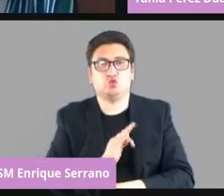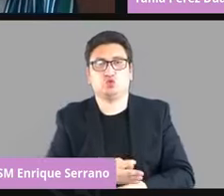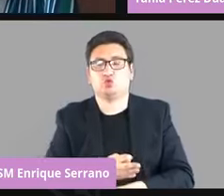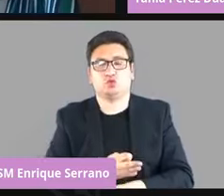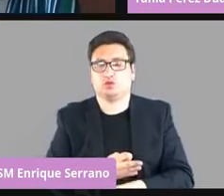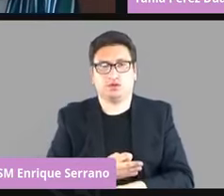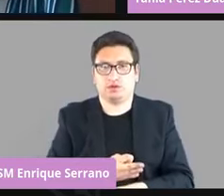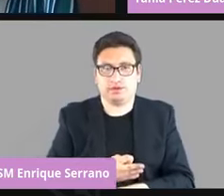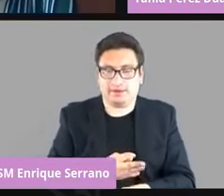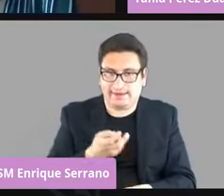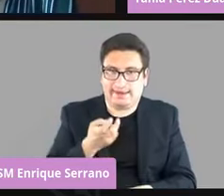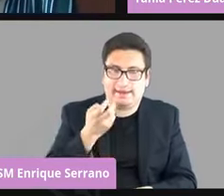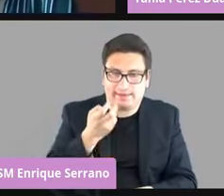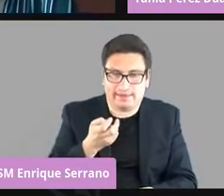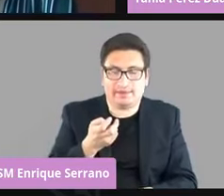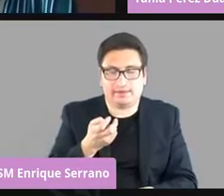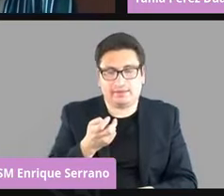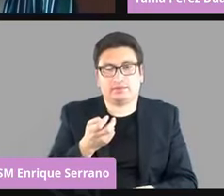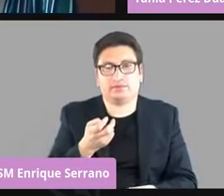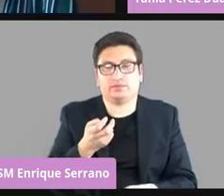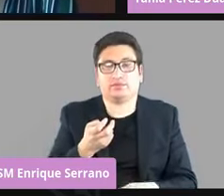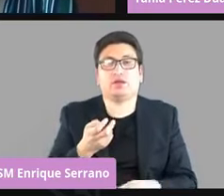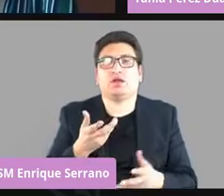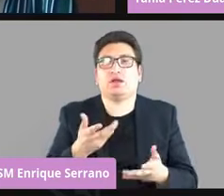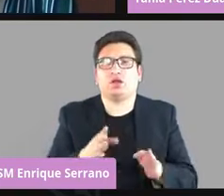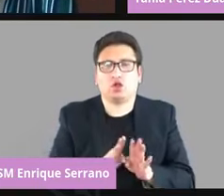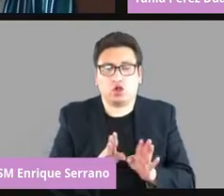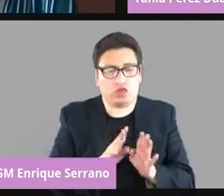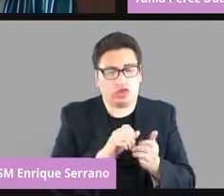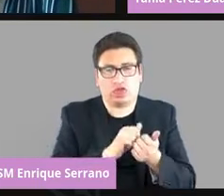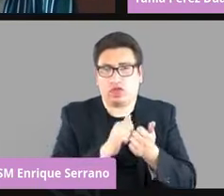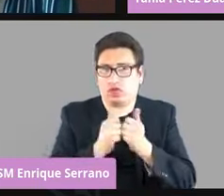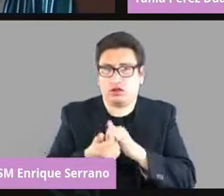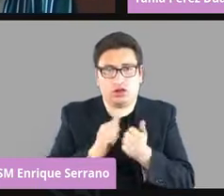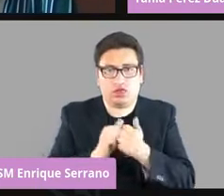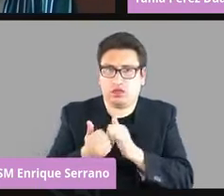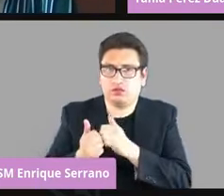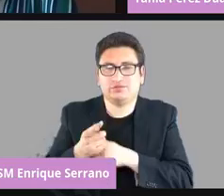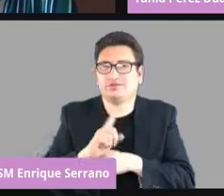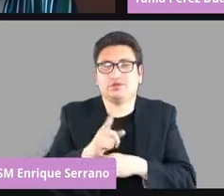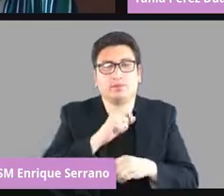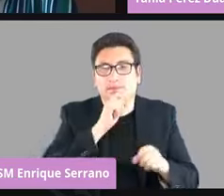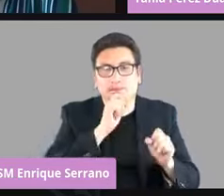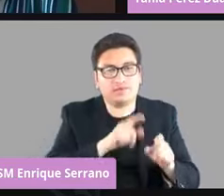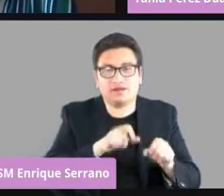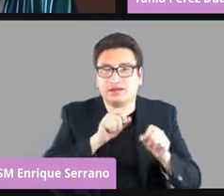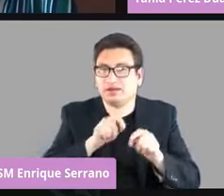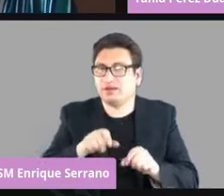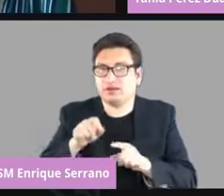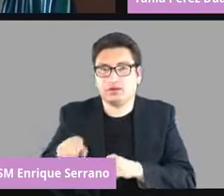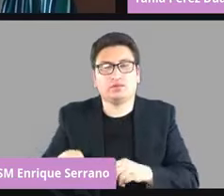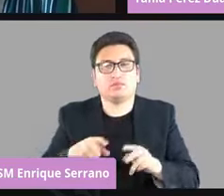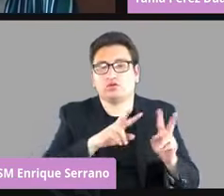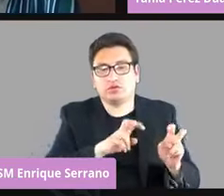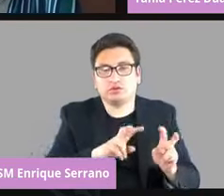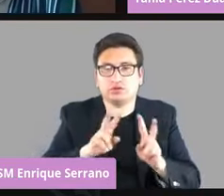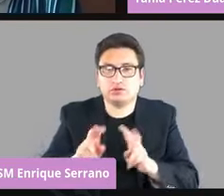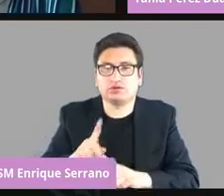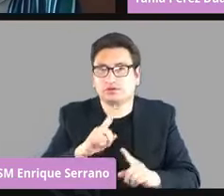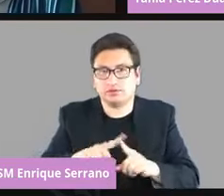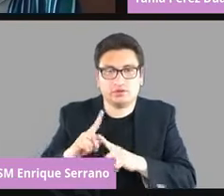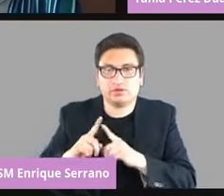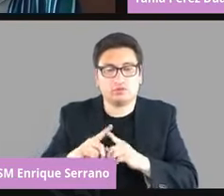Entonces, finalmente, no es que vaya mutando, más bien es lo mismo de no poder aceptar